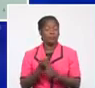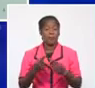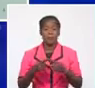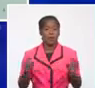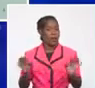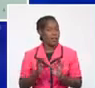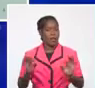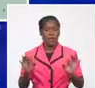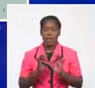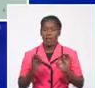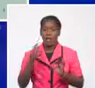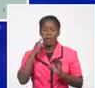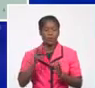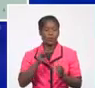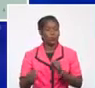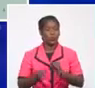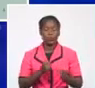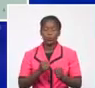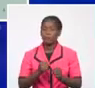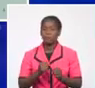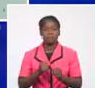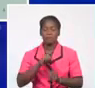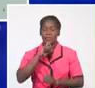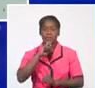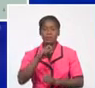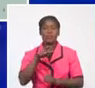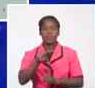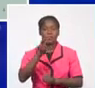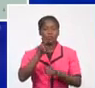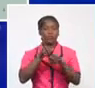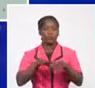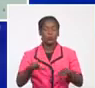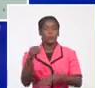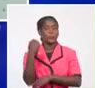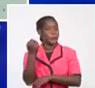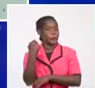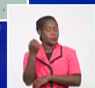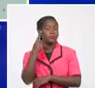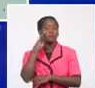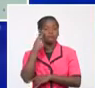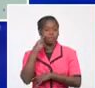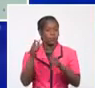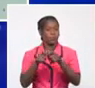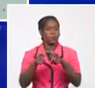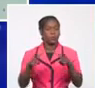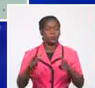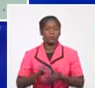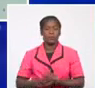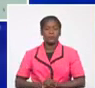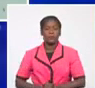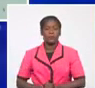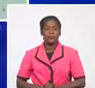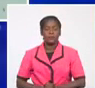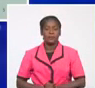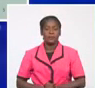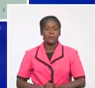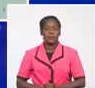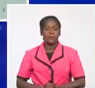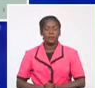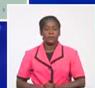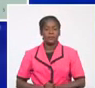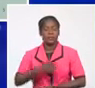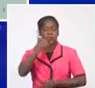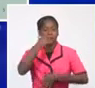la reducción de la incidencia y de la transmisión que ha venido presentando. Artemisa con 26